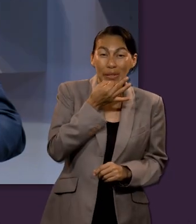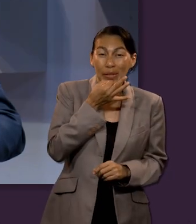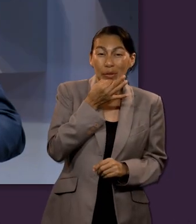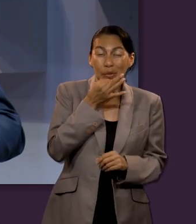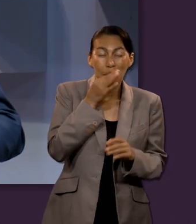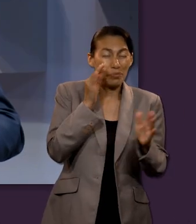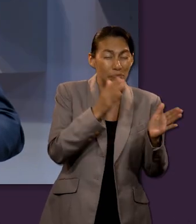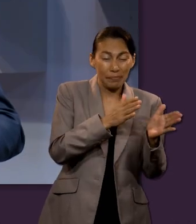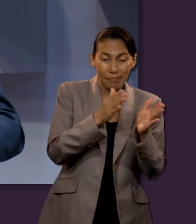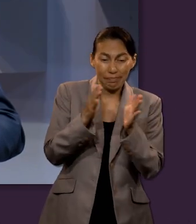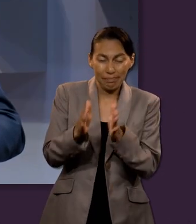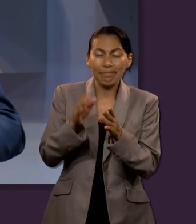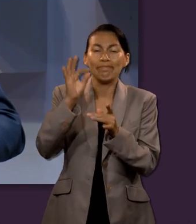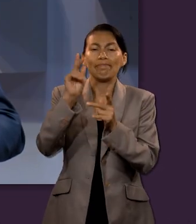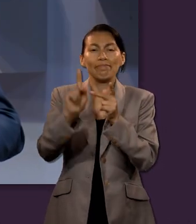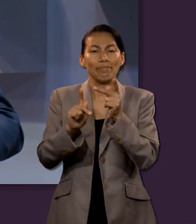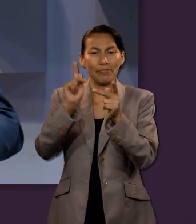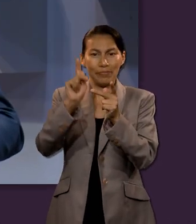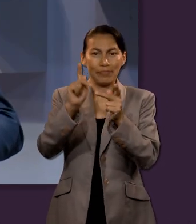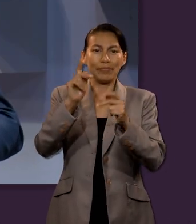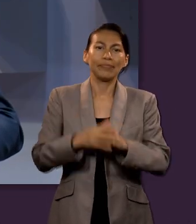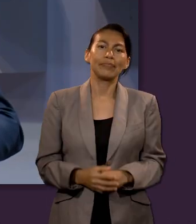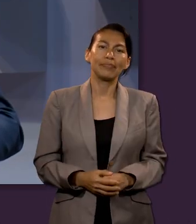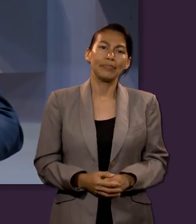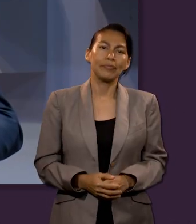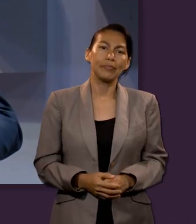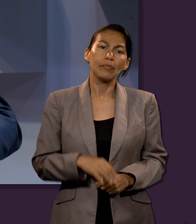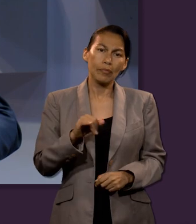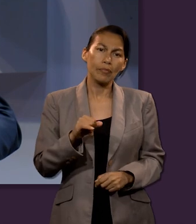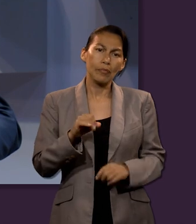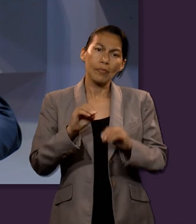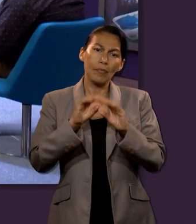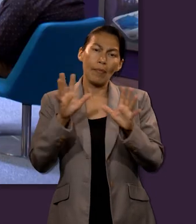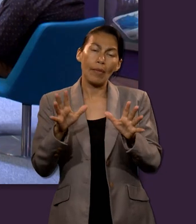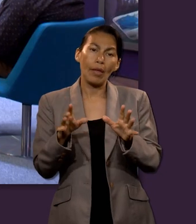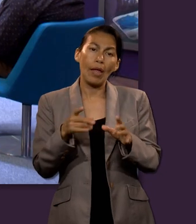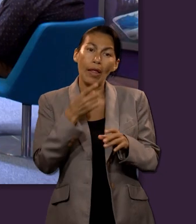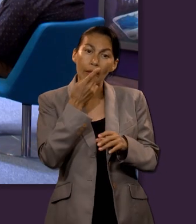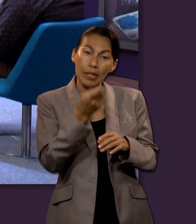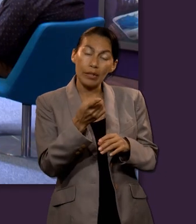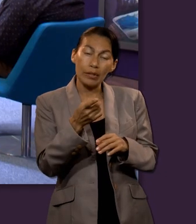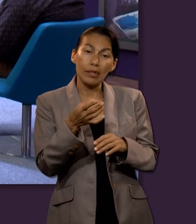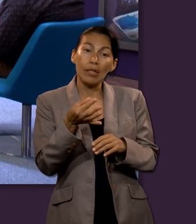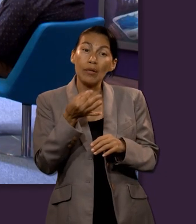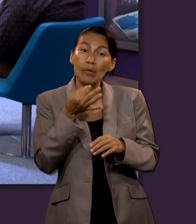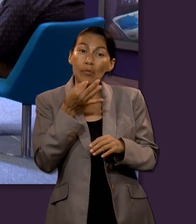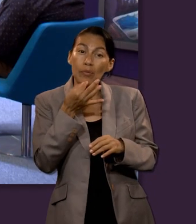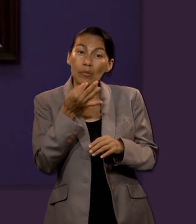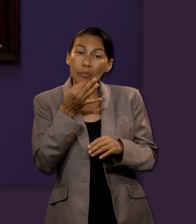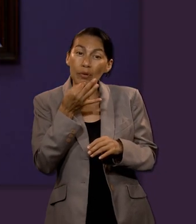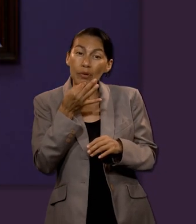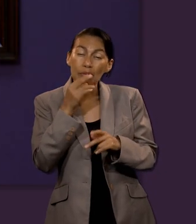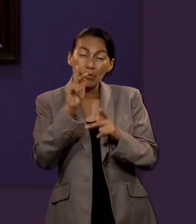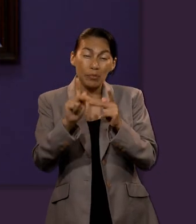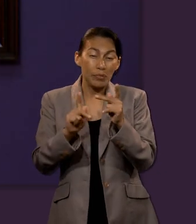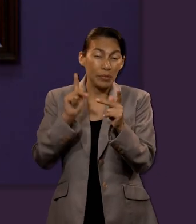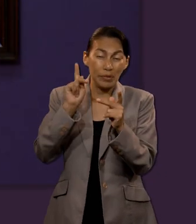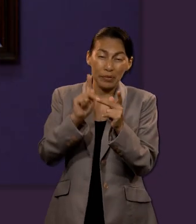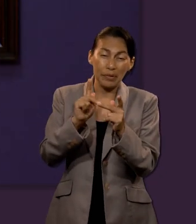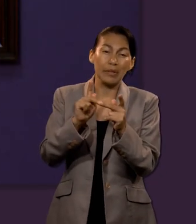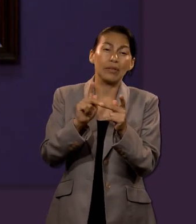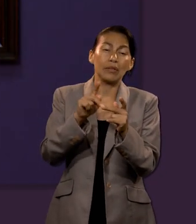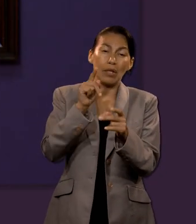fue antes ni después sino oportunamente en eso y algo que recargaron los versículos que es bien importante que dice en el